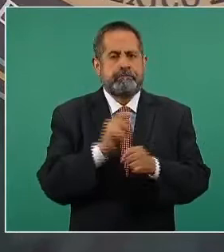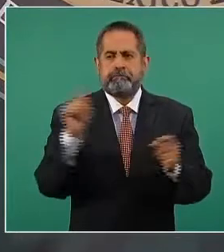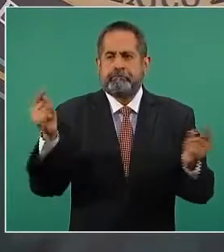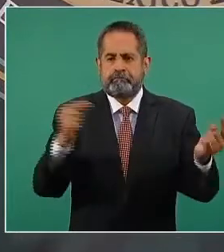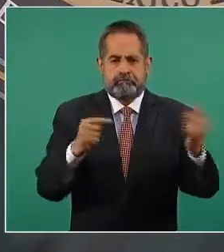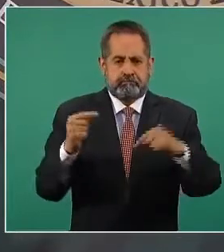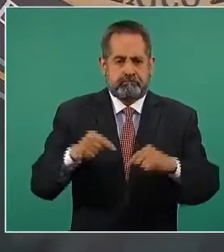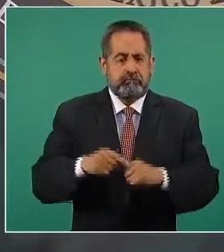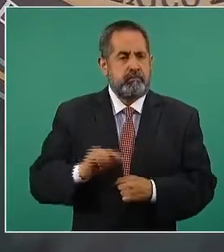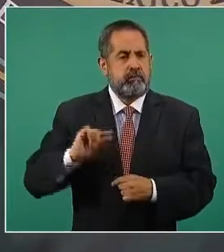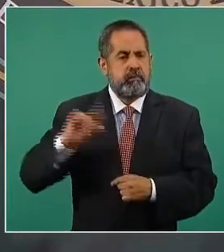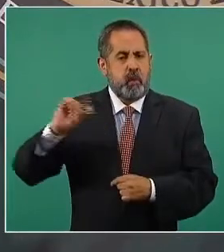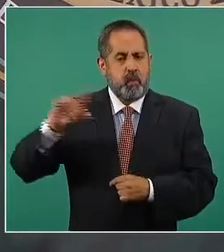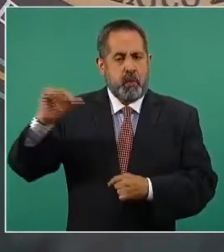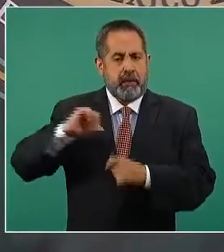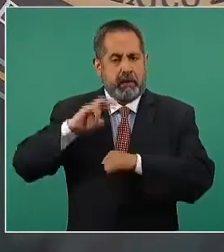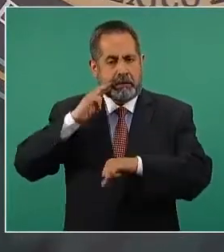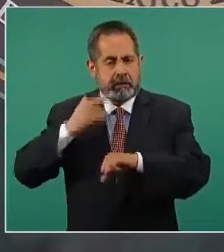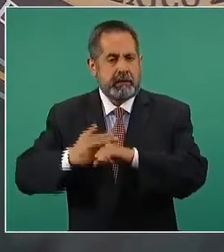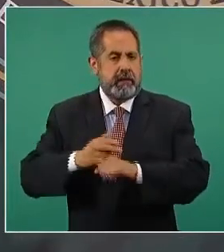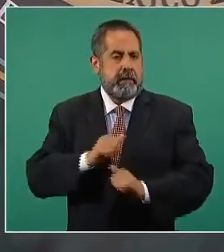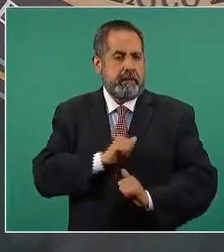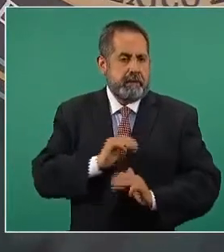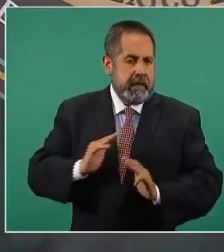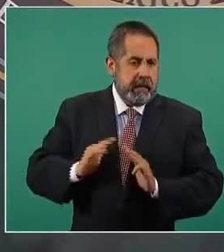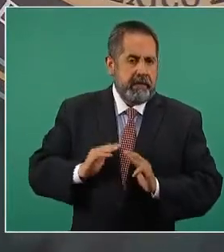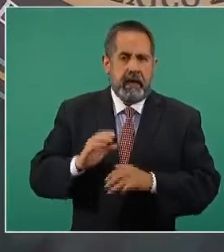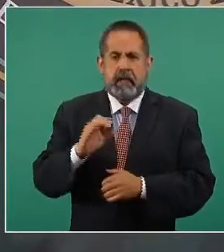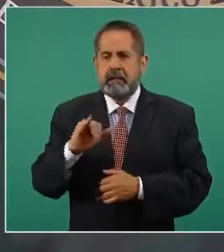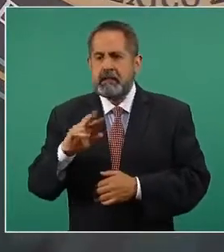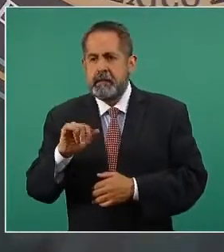autoridades civiles, militares.